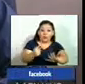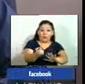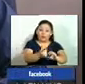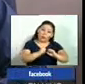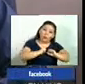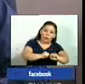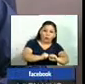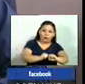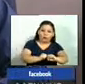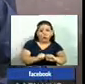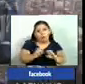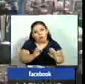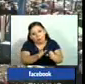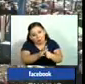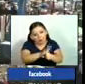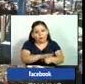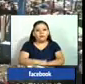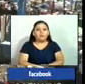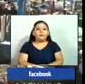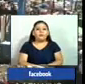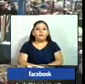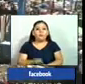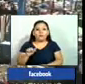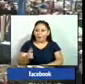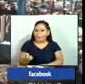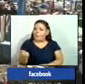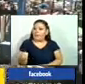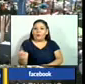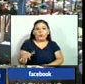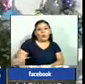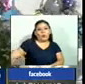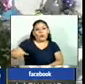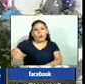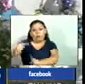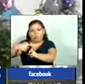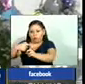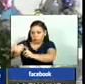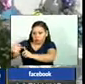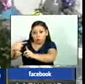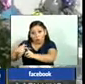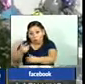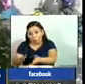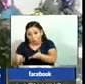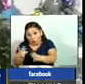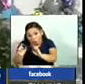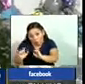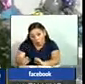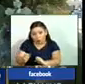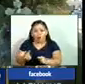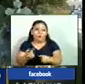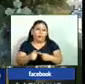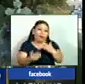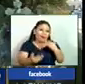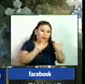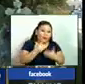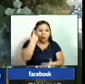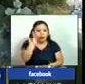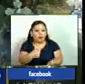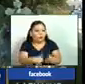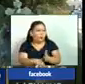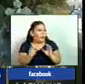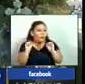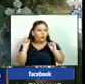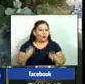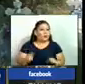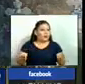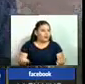a causa de COVID-19 Un terreno aledaño a los cipreses podría ser una opción sin embargo Perdomo explica por qué no se ha llevado